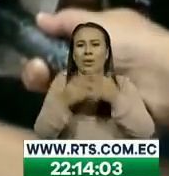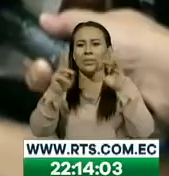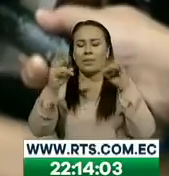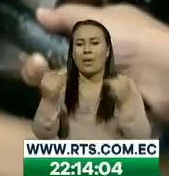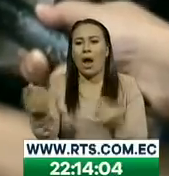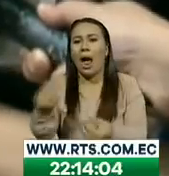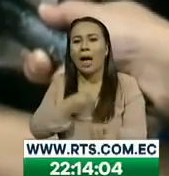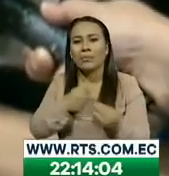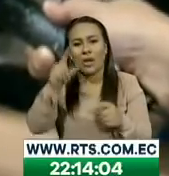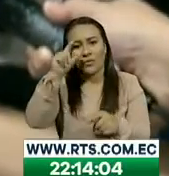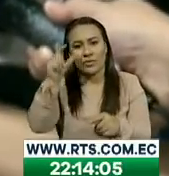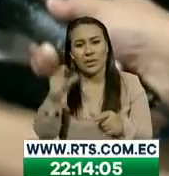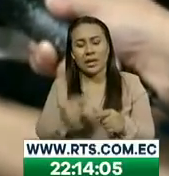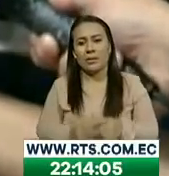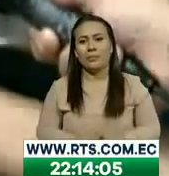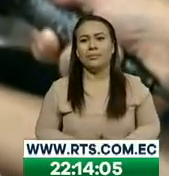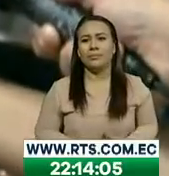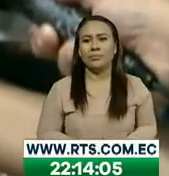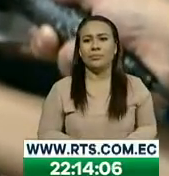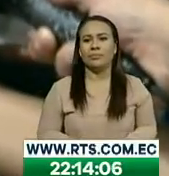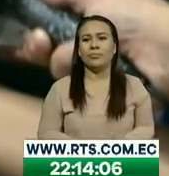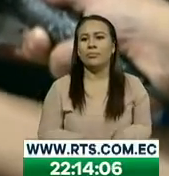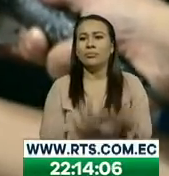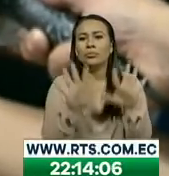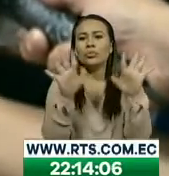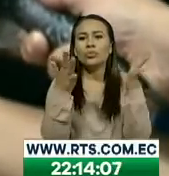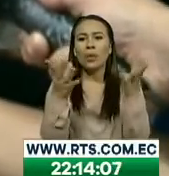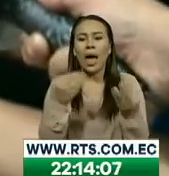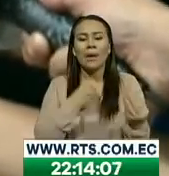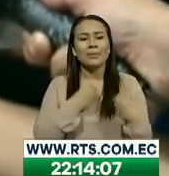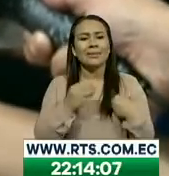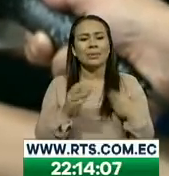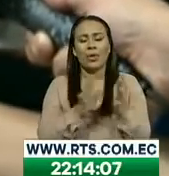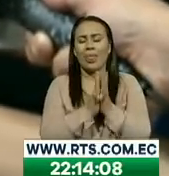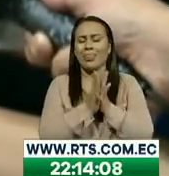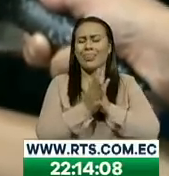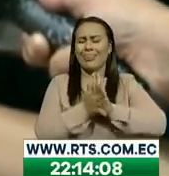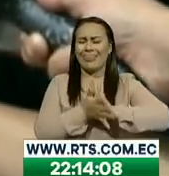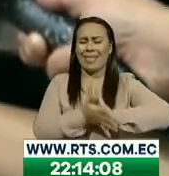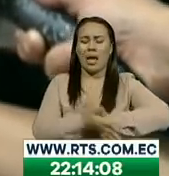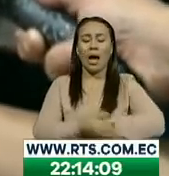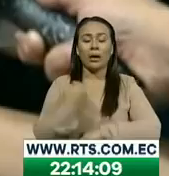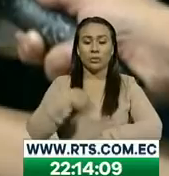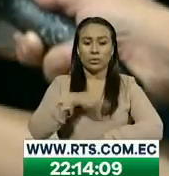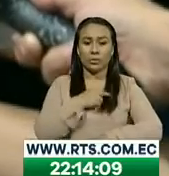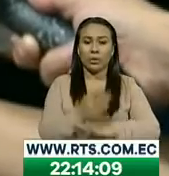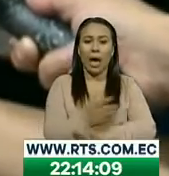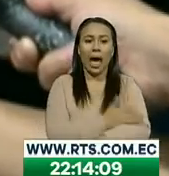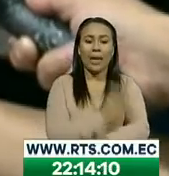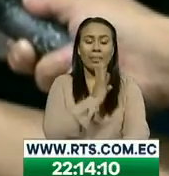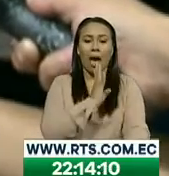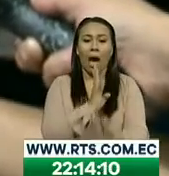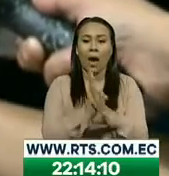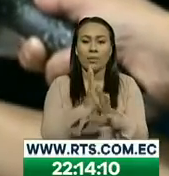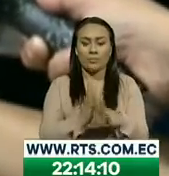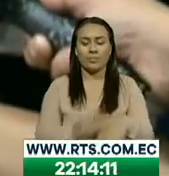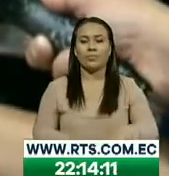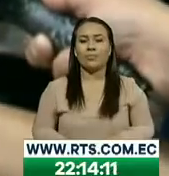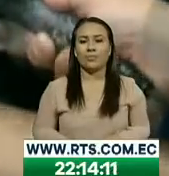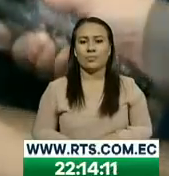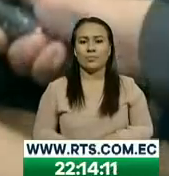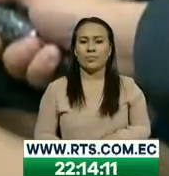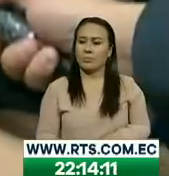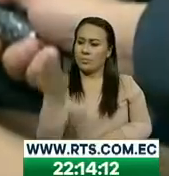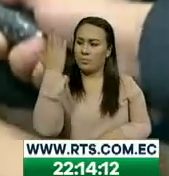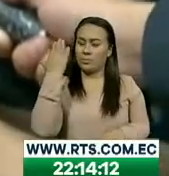por Fiscalía y no ha pronunciado una sola palabra de lo que nosotros dijimos en la audiencia de